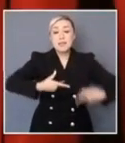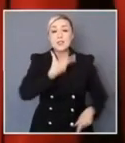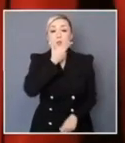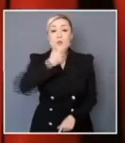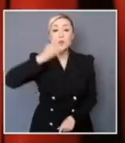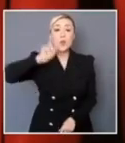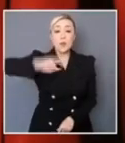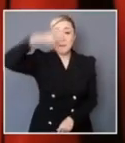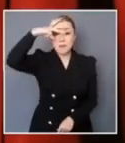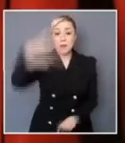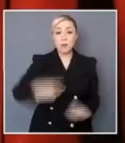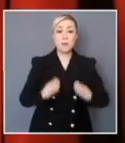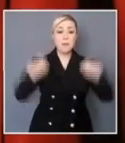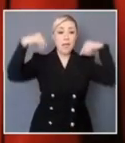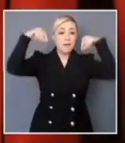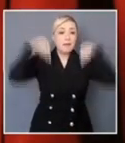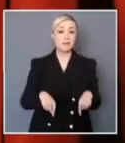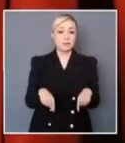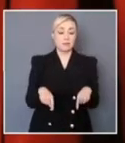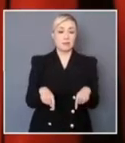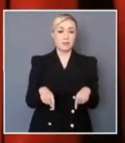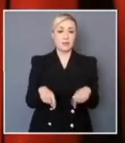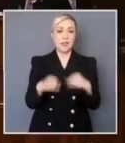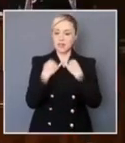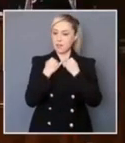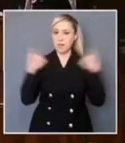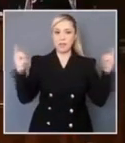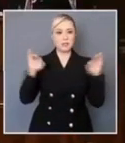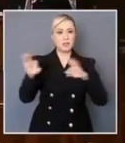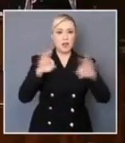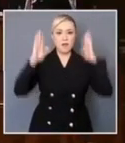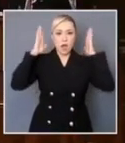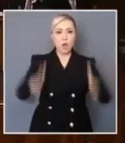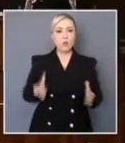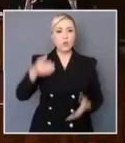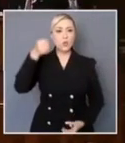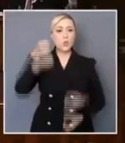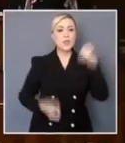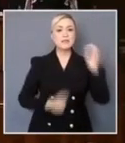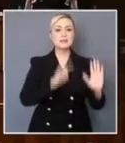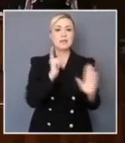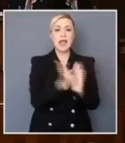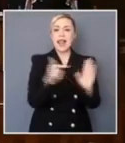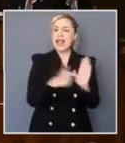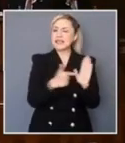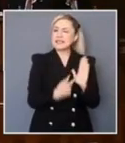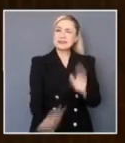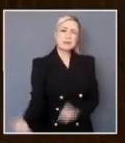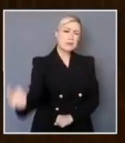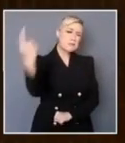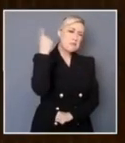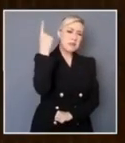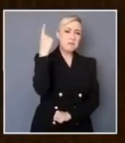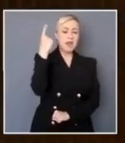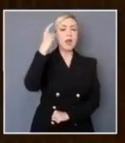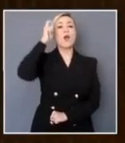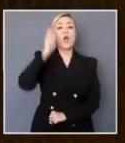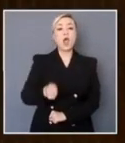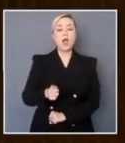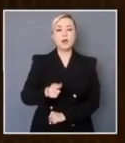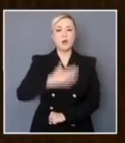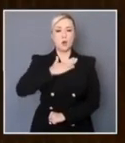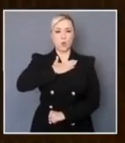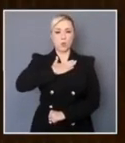mexicanos. La independencia judicial es la principal garantía de